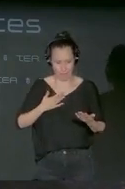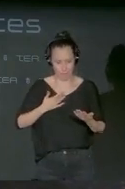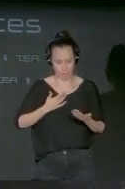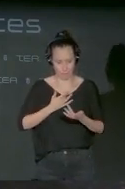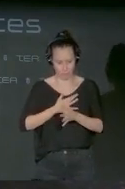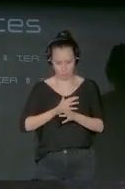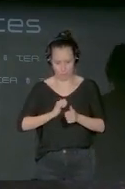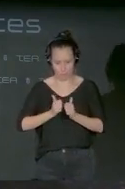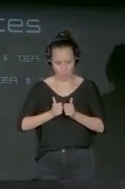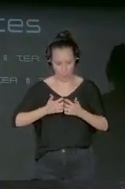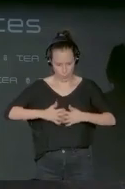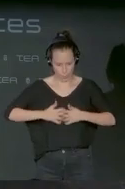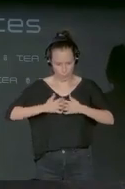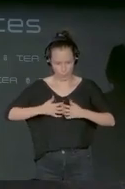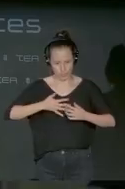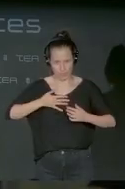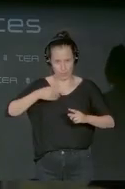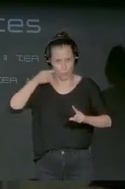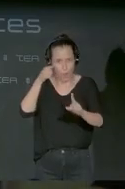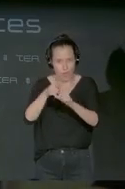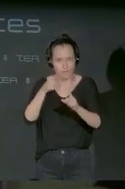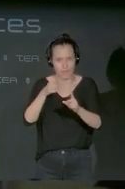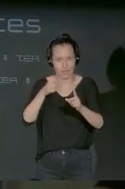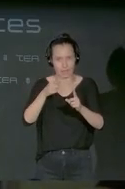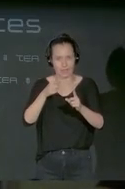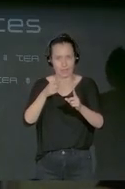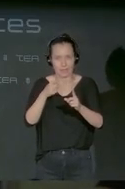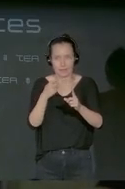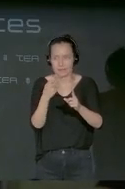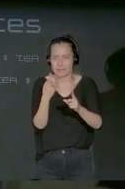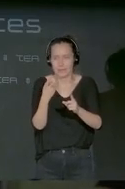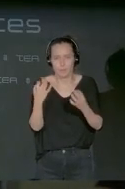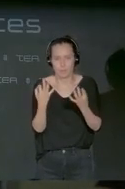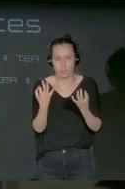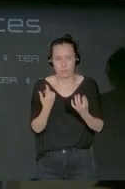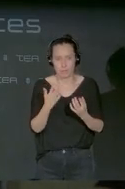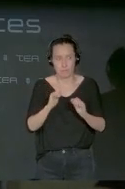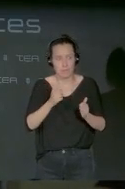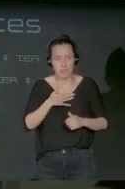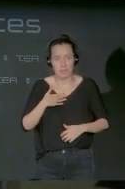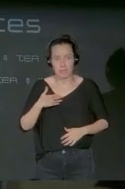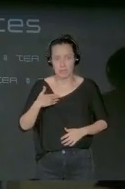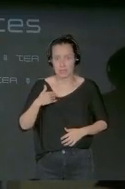videojuego como referente? No sé quién quiere empezar. Yari, quizás.